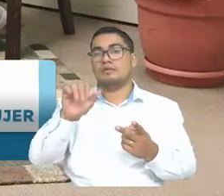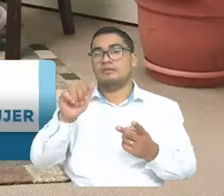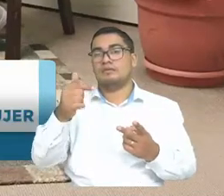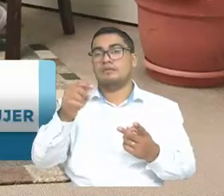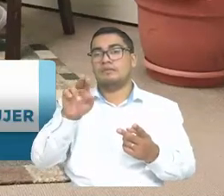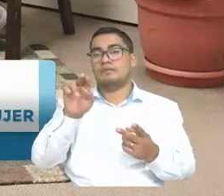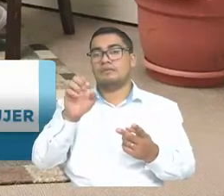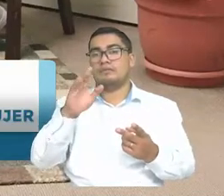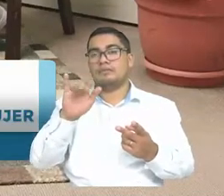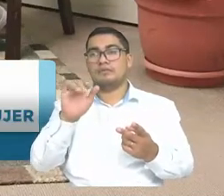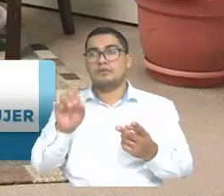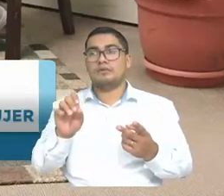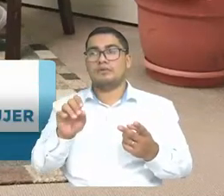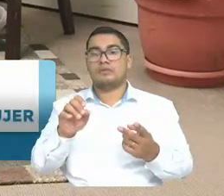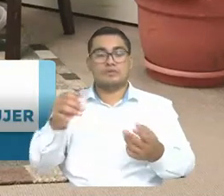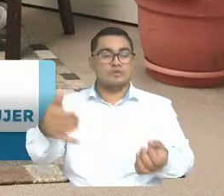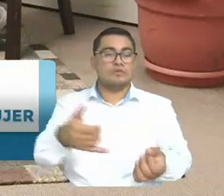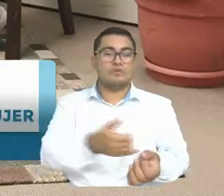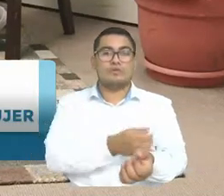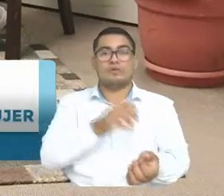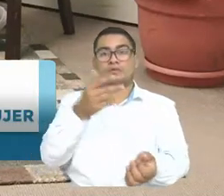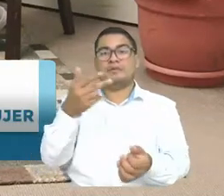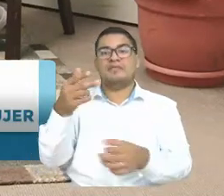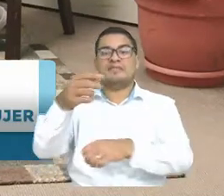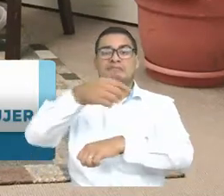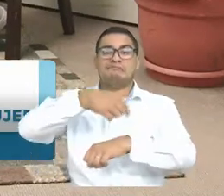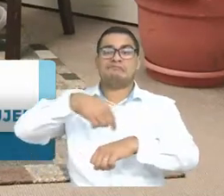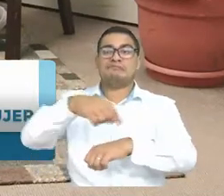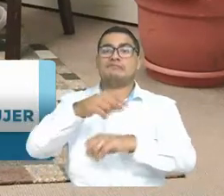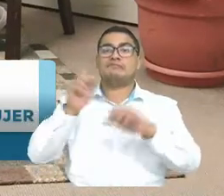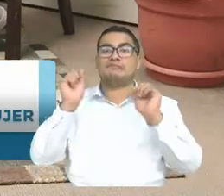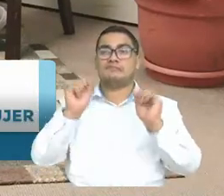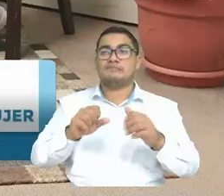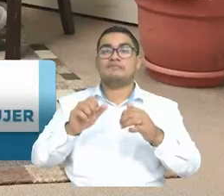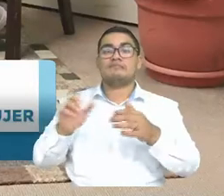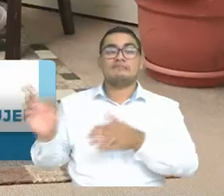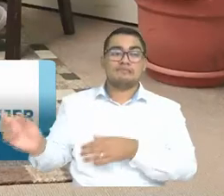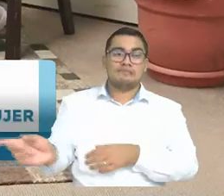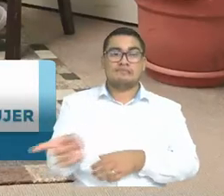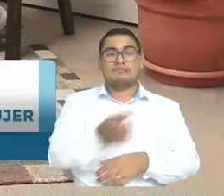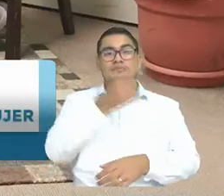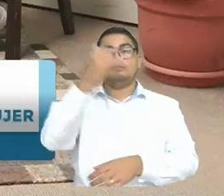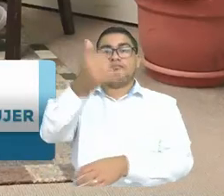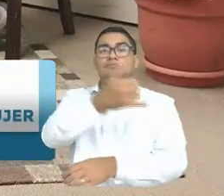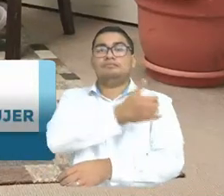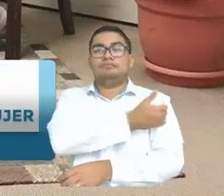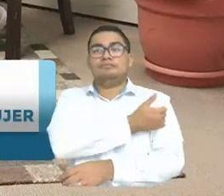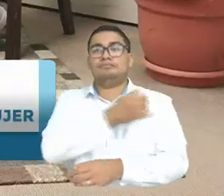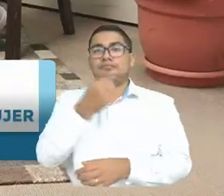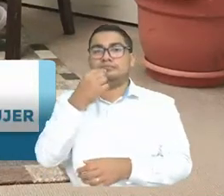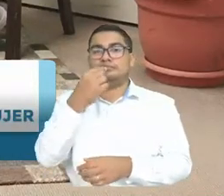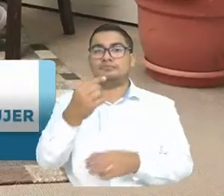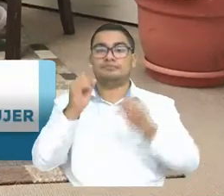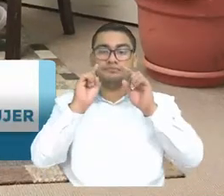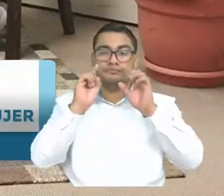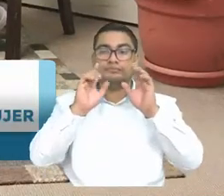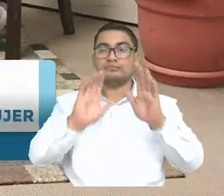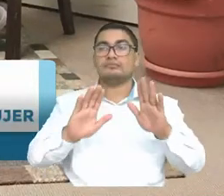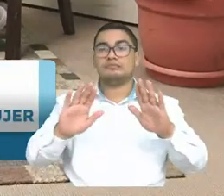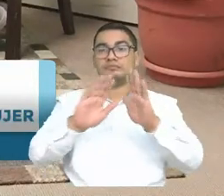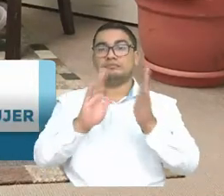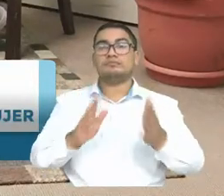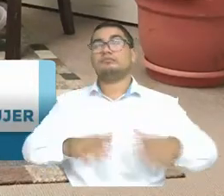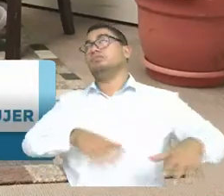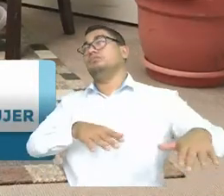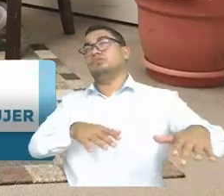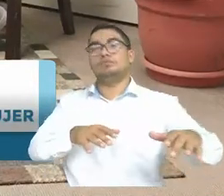líquido por 8 horas, ¿verdad? Para poder hacer el traslado hacia el hospital y evitar de que la mujer no llegue a